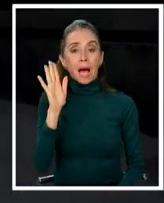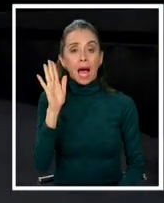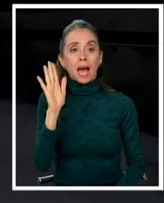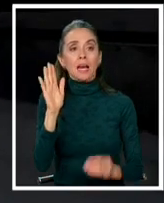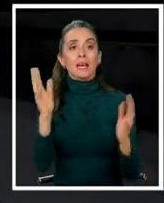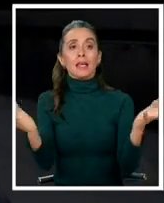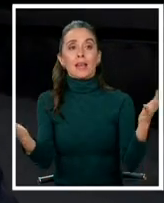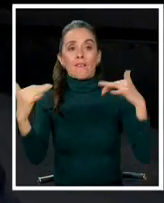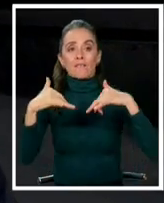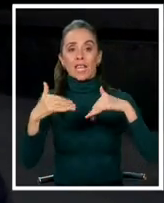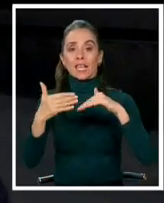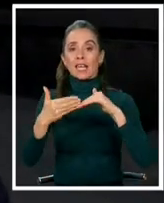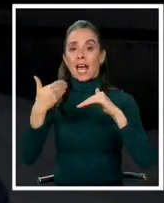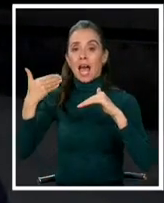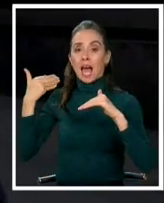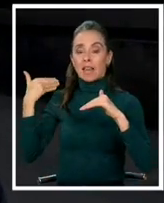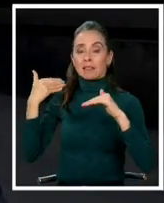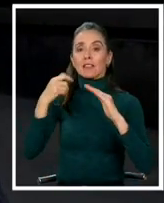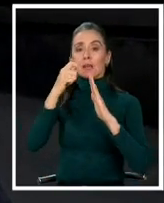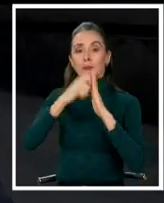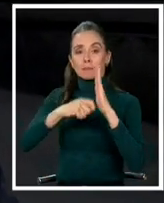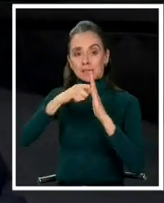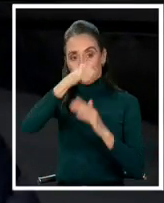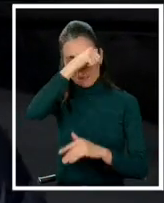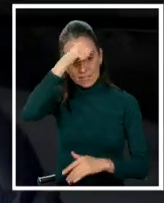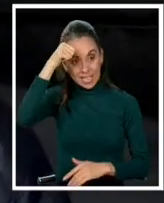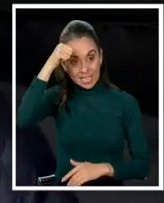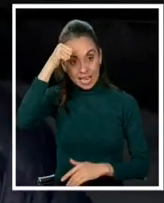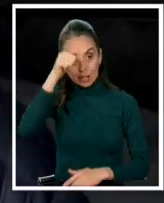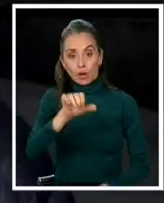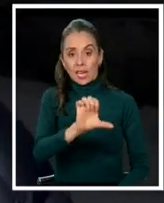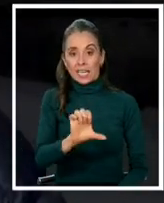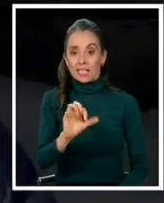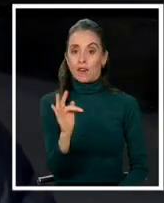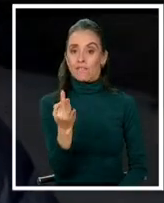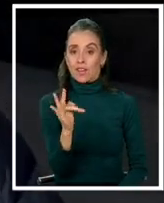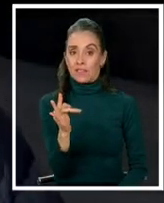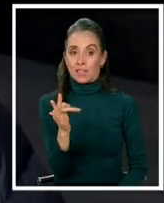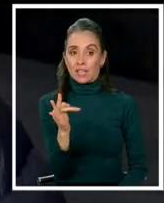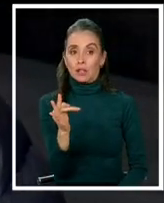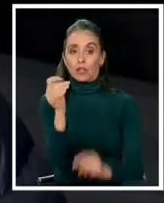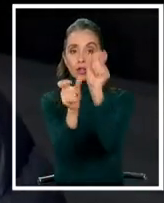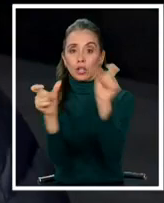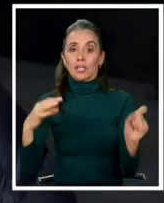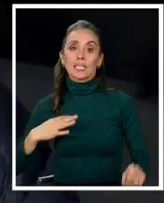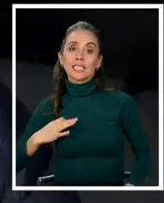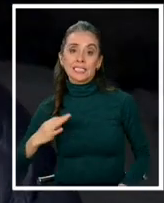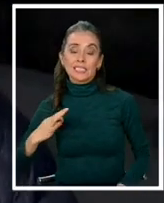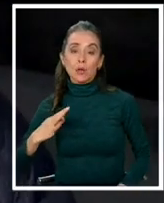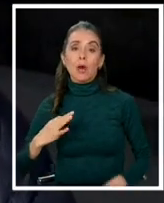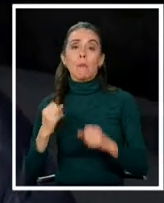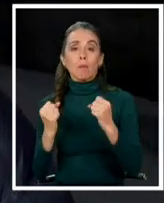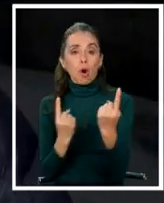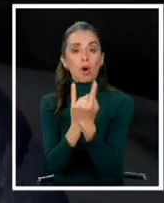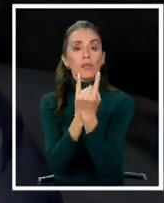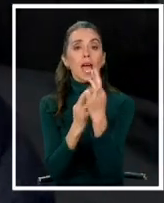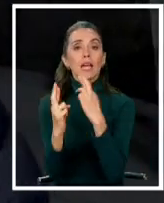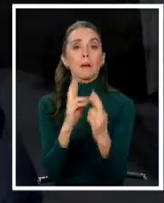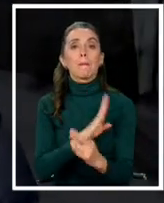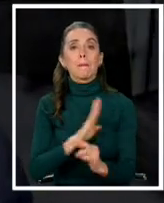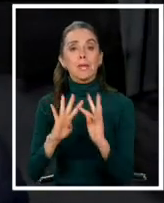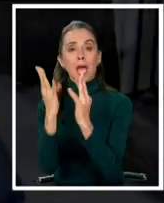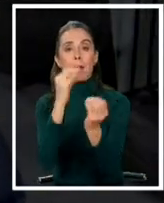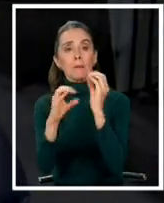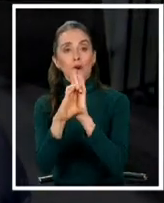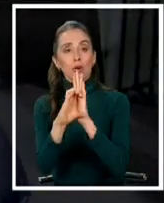hubiesen venido en época de verano, específicamente en enero, febrero, cuando la ciudadanía pudo haber interactuado con la convención y